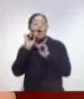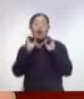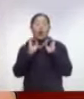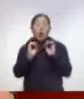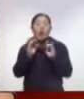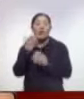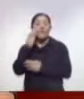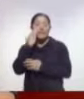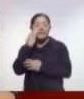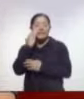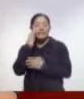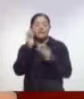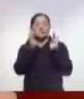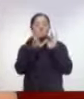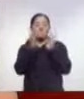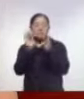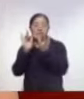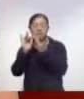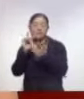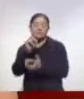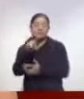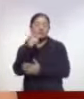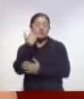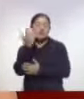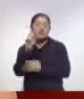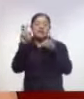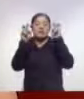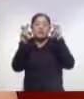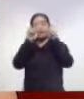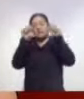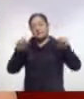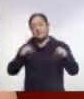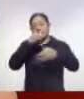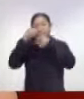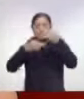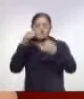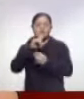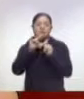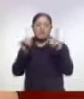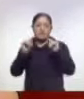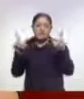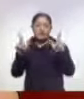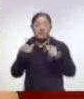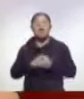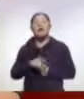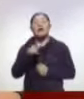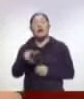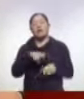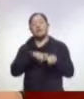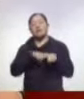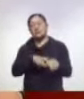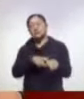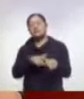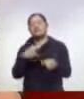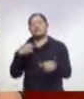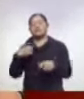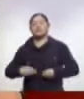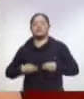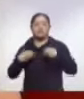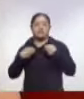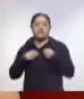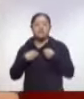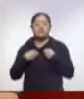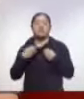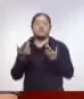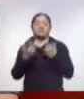plataformas digitales a su disposición. Estamos en Facebook, Sistema de Noticias Tlaxcala. Puede seguir nuestra transmisión en vivo con mucho